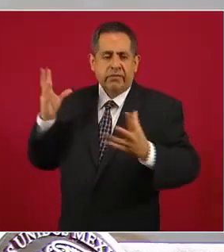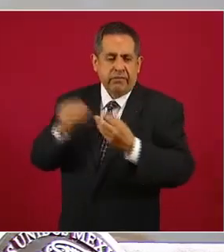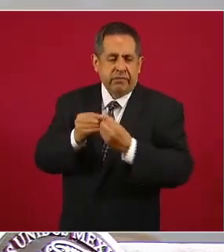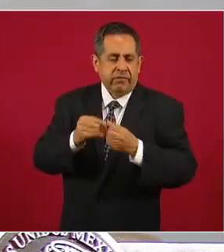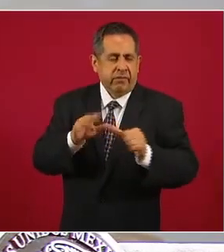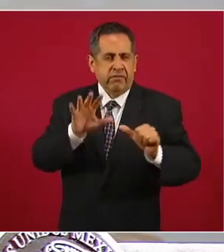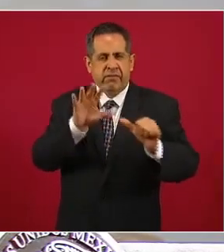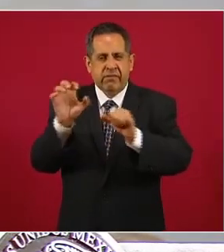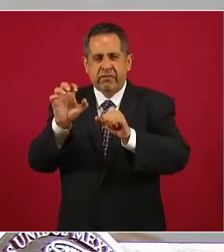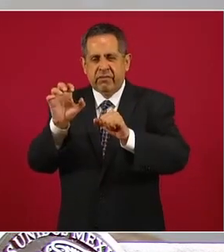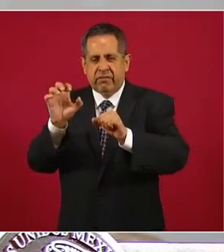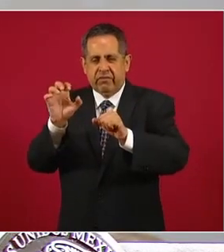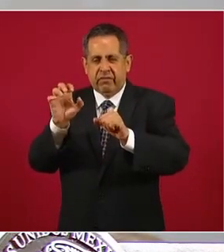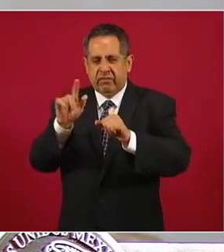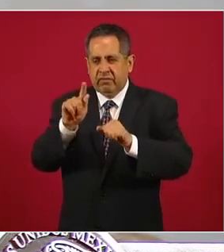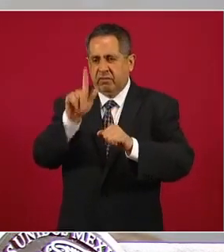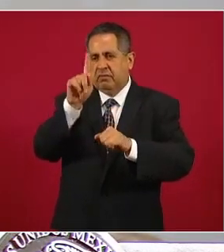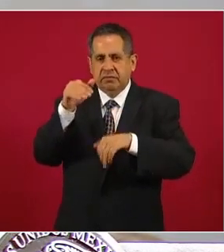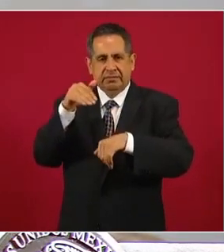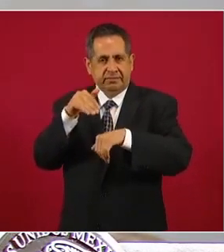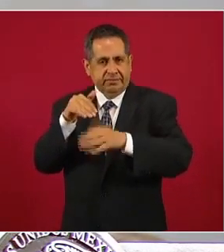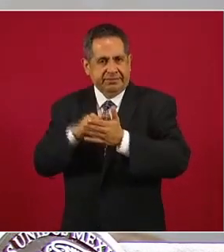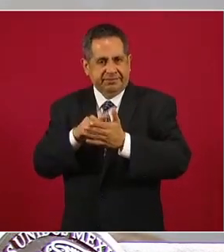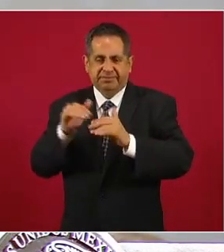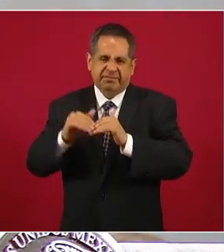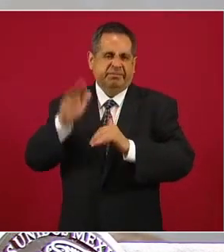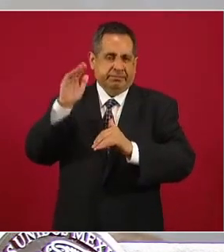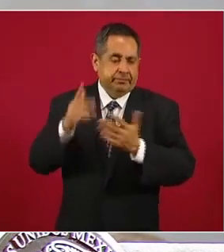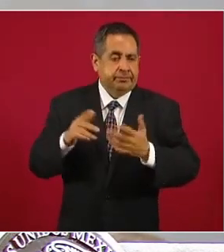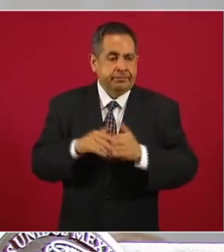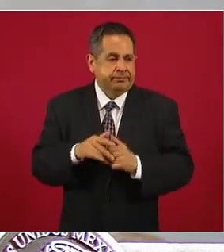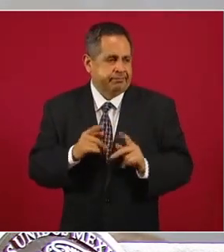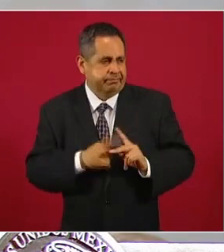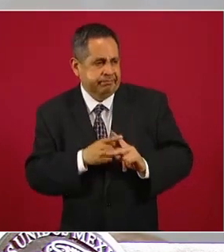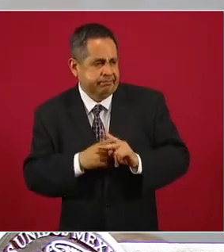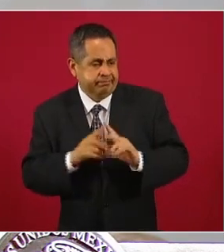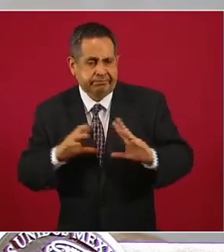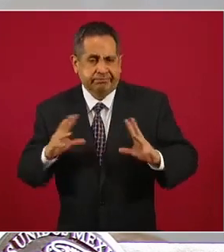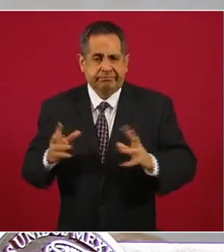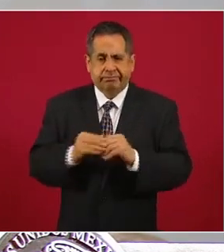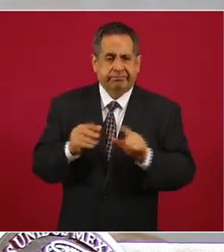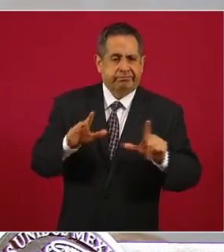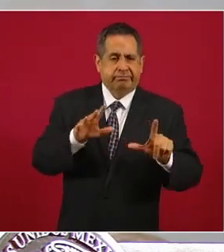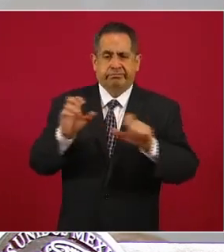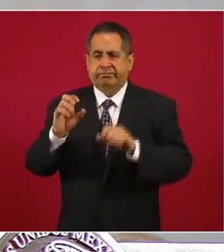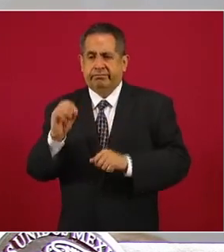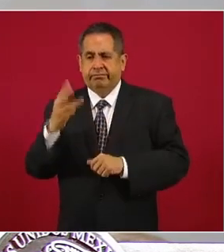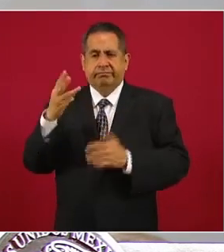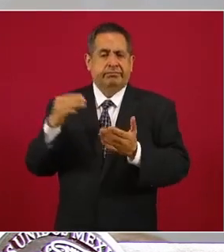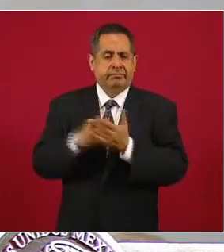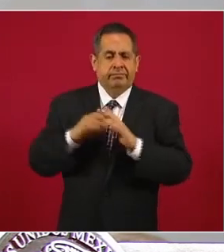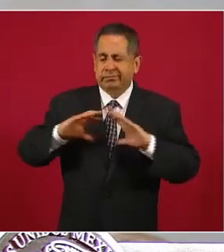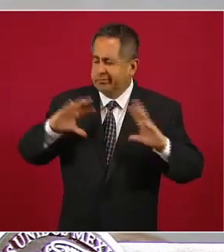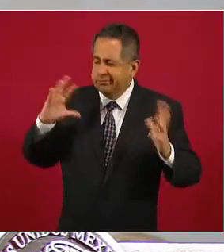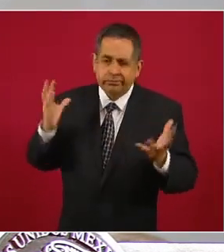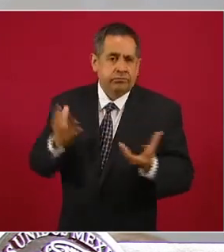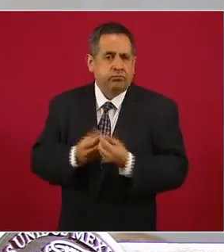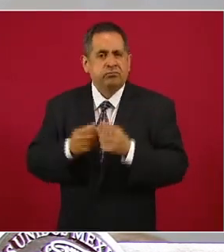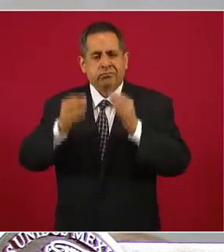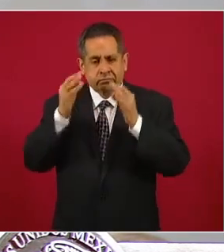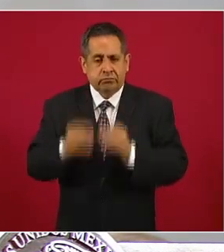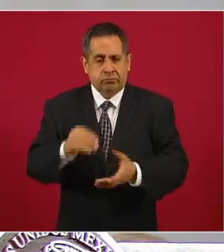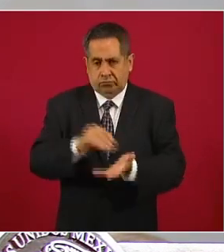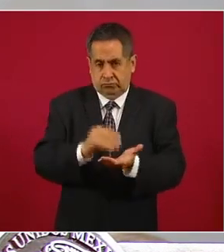de 671 mil, y de los casos que estimamos que suman 703 mil, ¿cuántos realmente